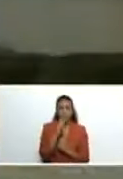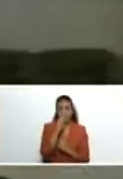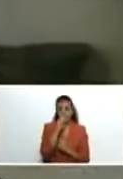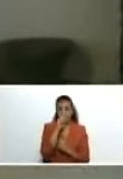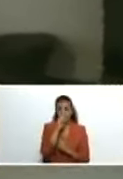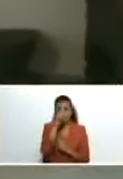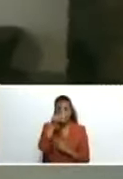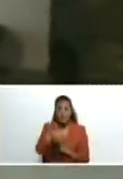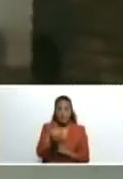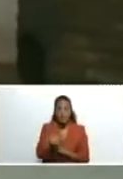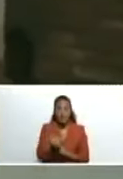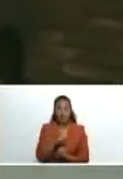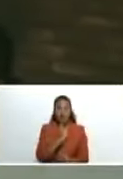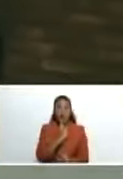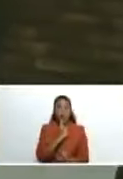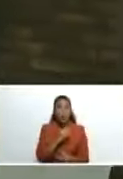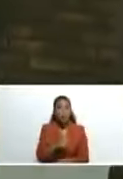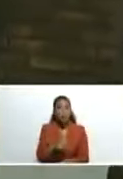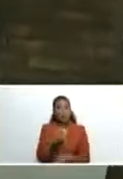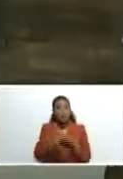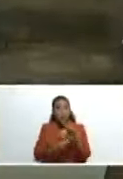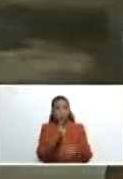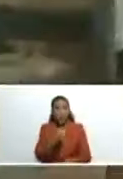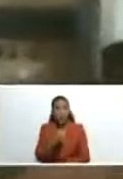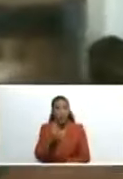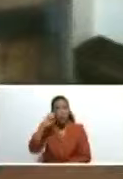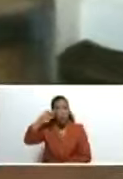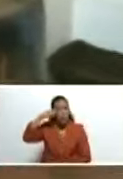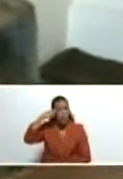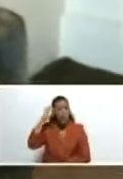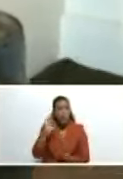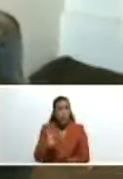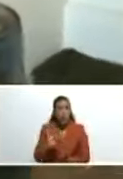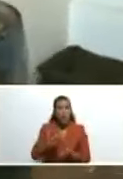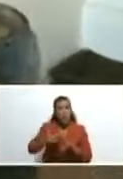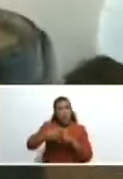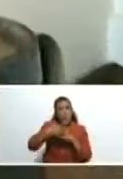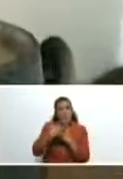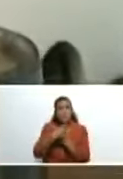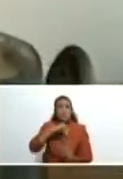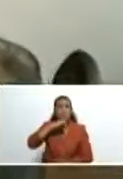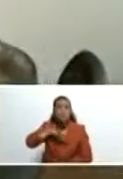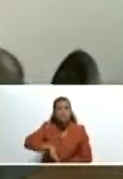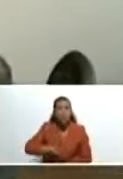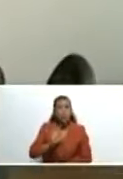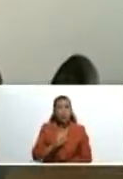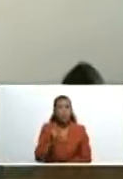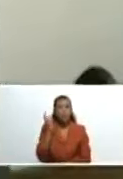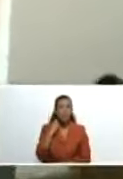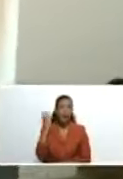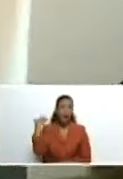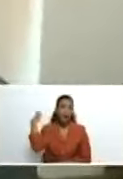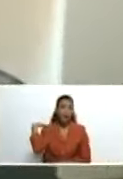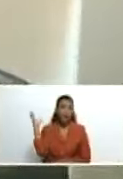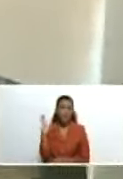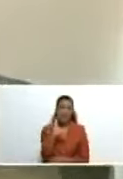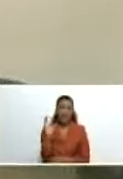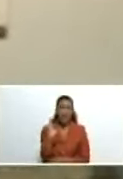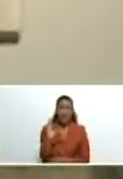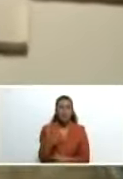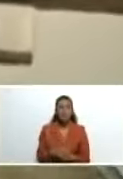un hecho que deja huella en la, digamos, el paisaje urbano caraqueño, que es